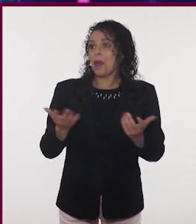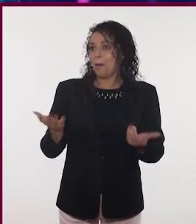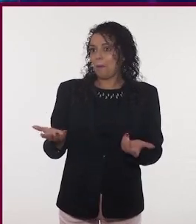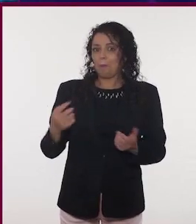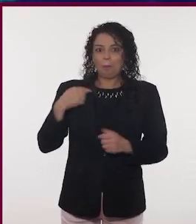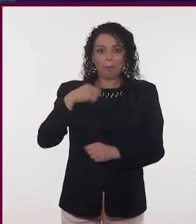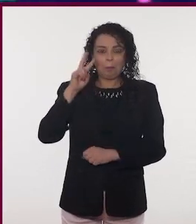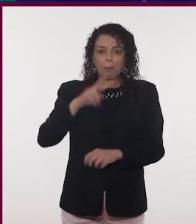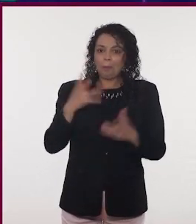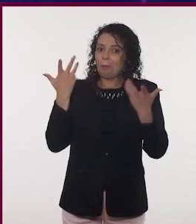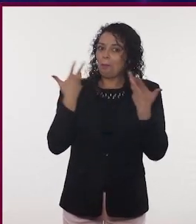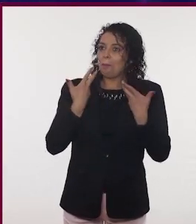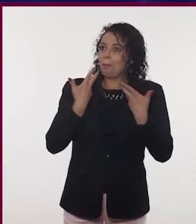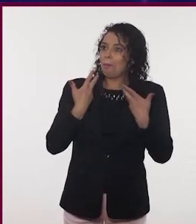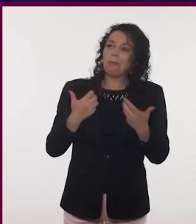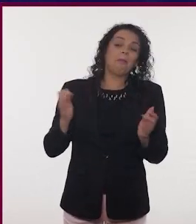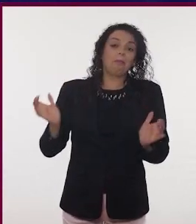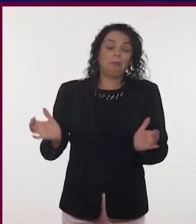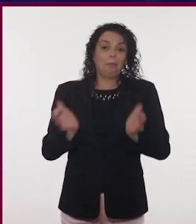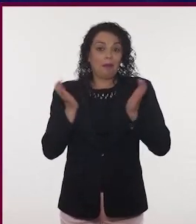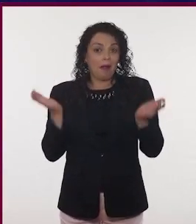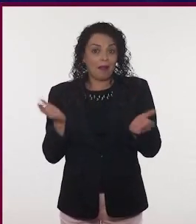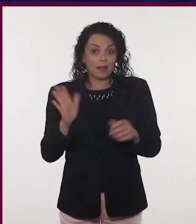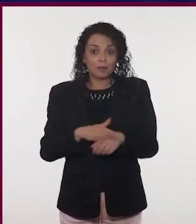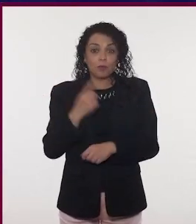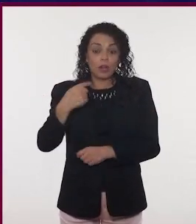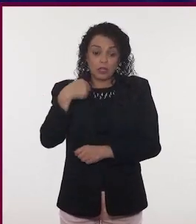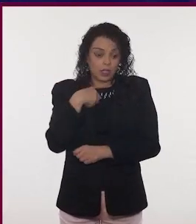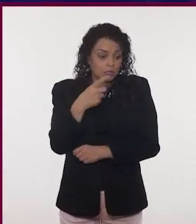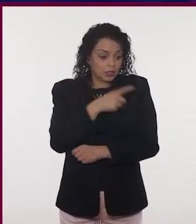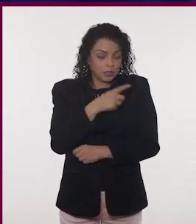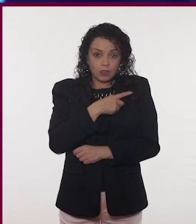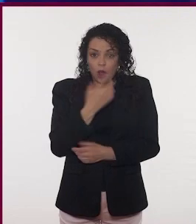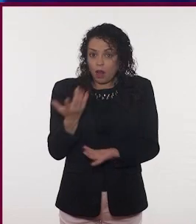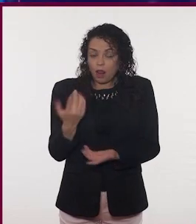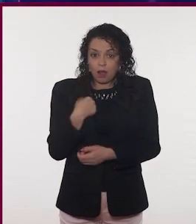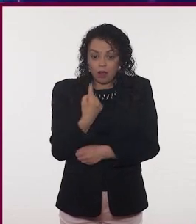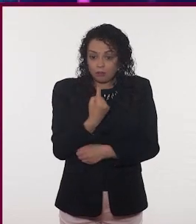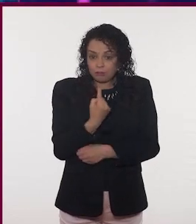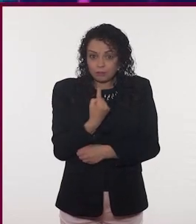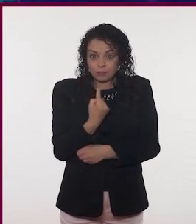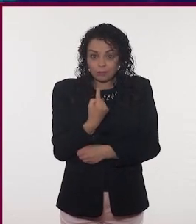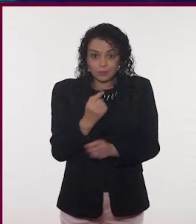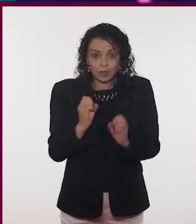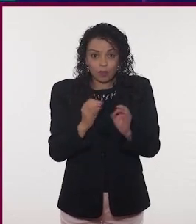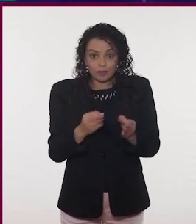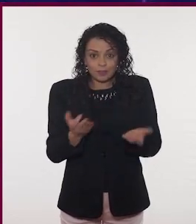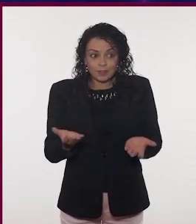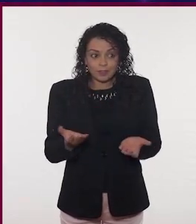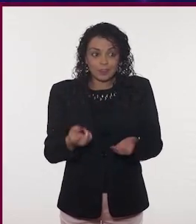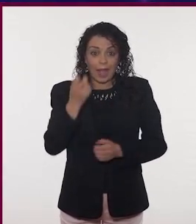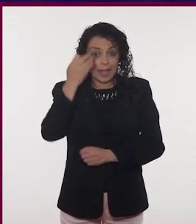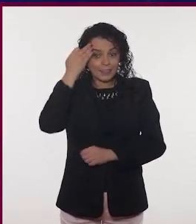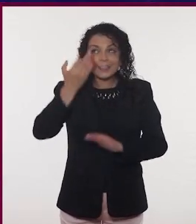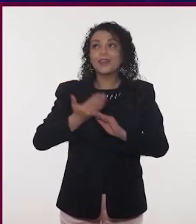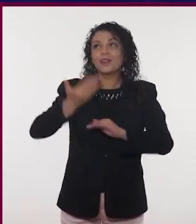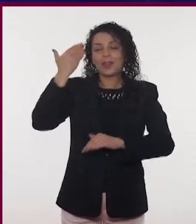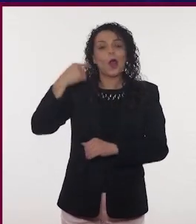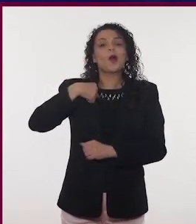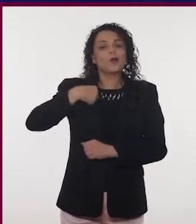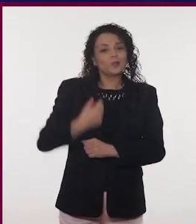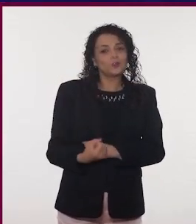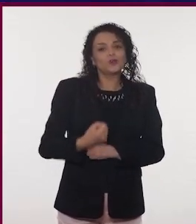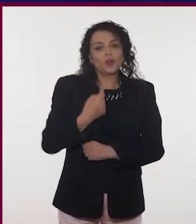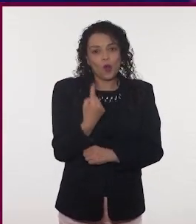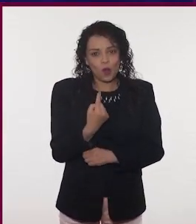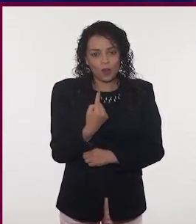yo estaba sorprendido porque en realidad era pues, prácticamente yo solo y en ese entonces era yo solo y